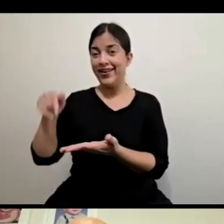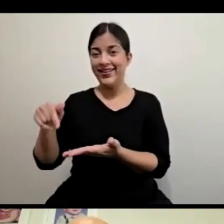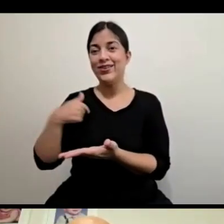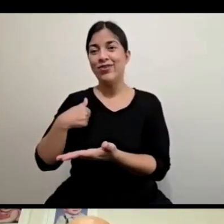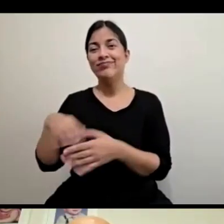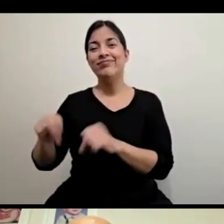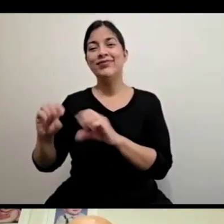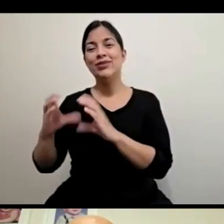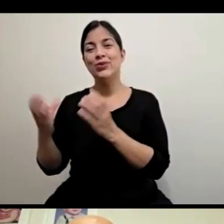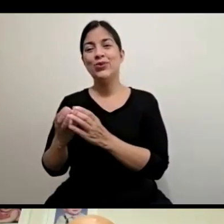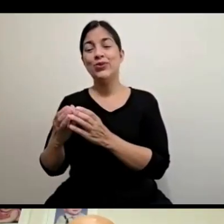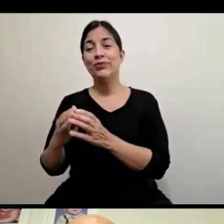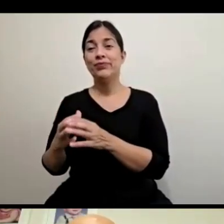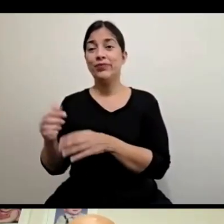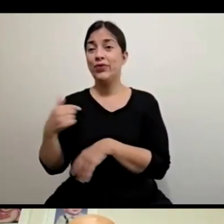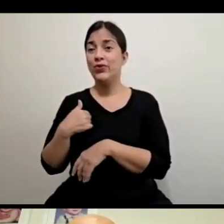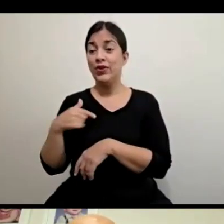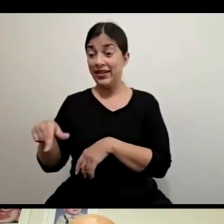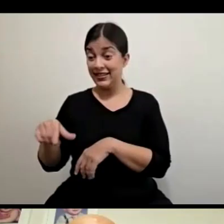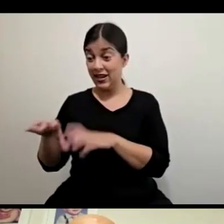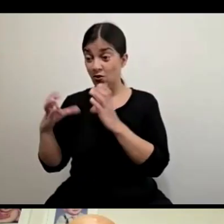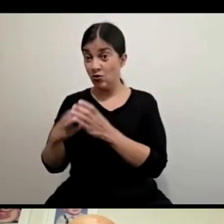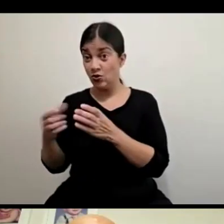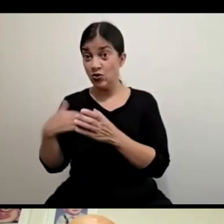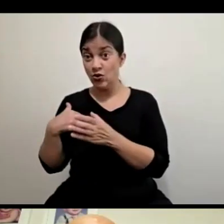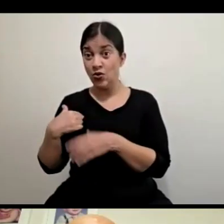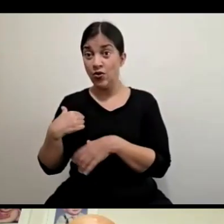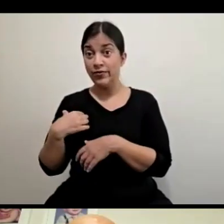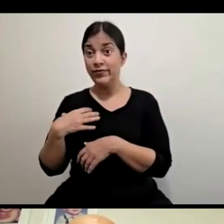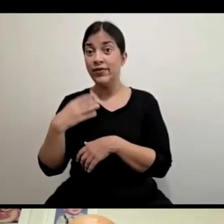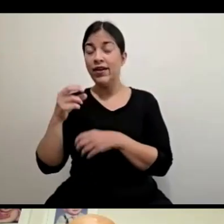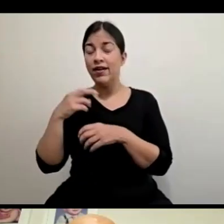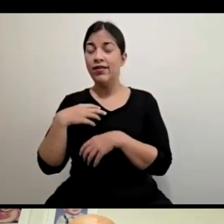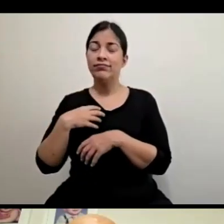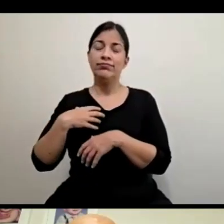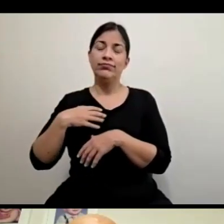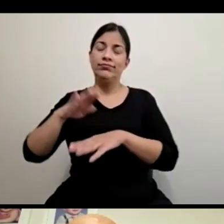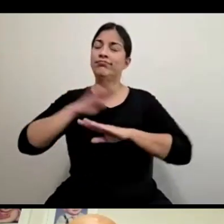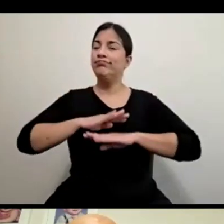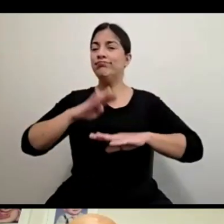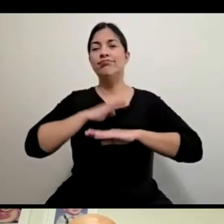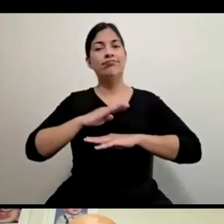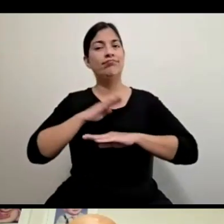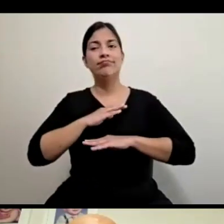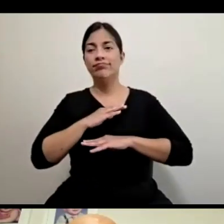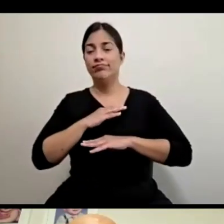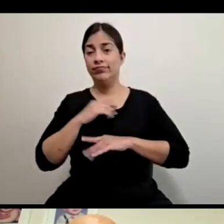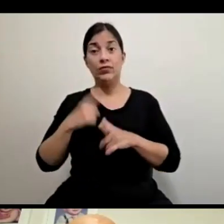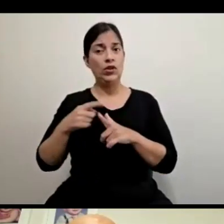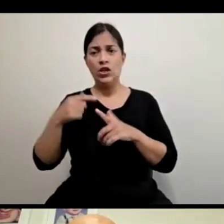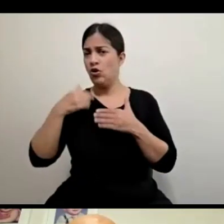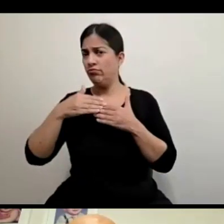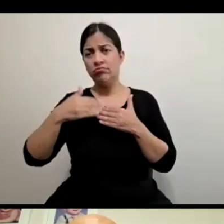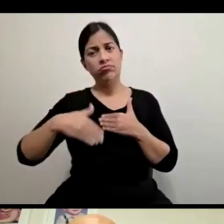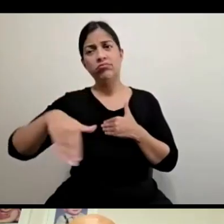ese curso. Y yo salí de allí, de ese curso, yo salí de ese tan impresionado y ya de ahí para adelante Cruz América, yo me con el